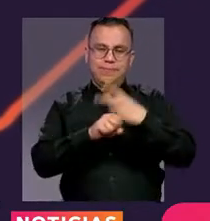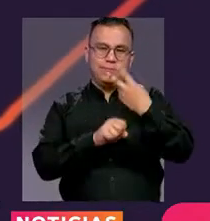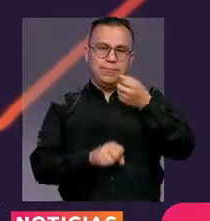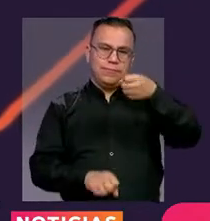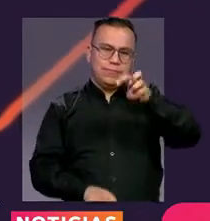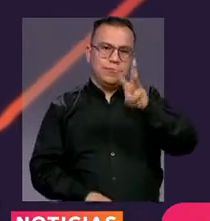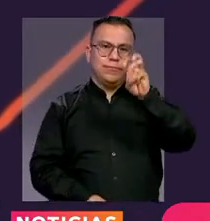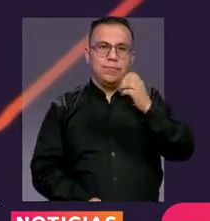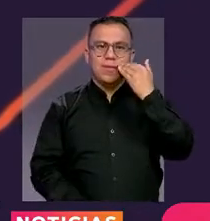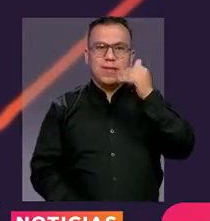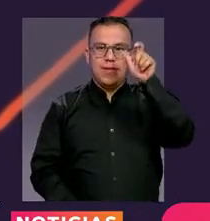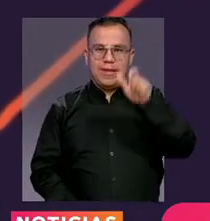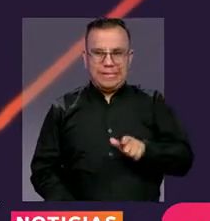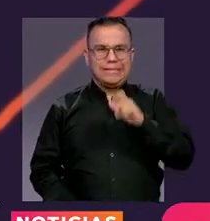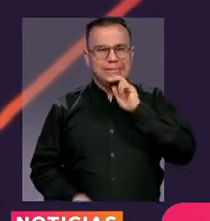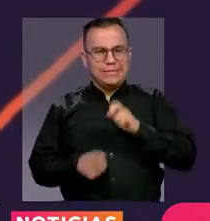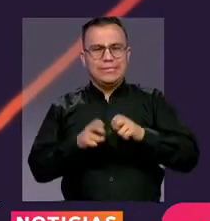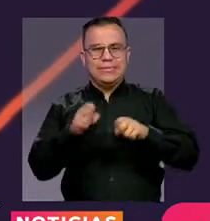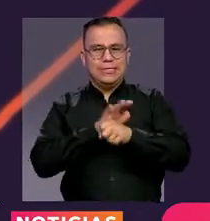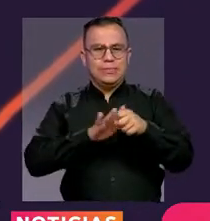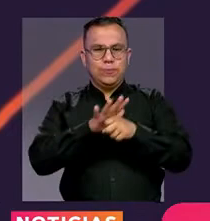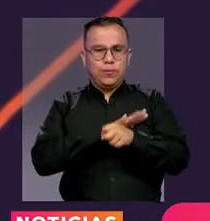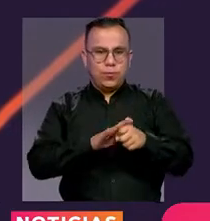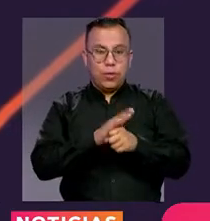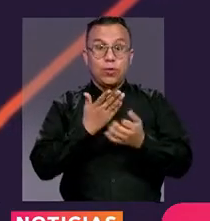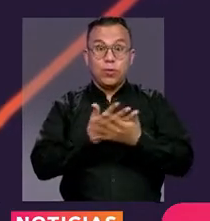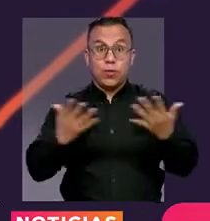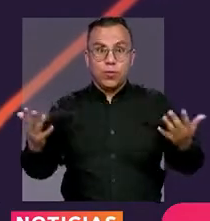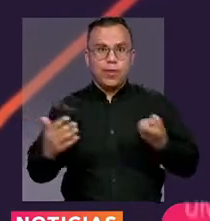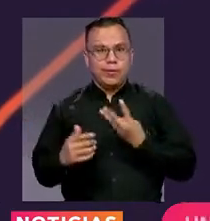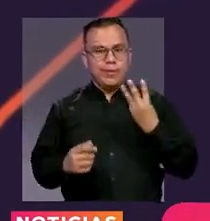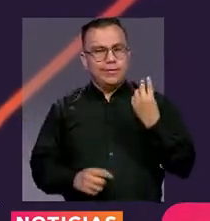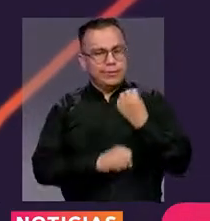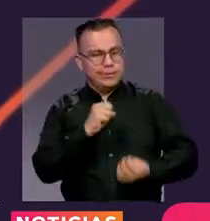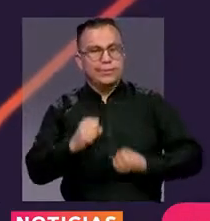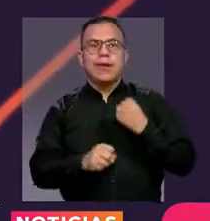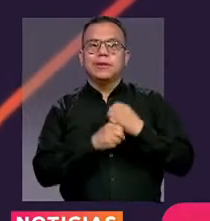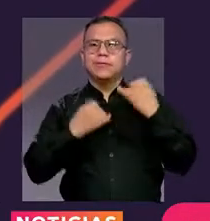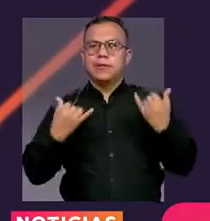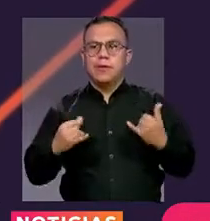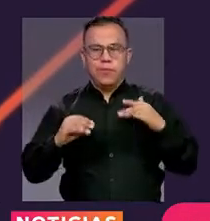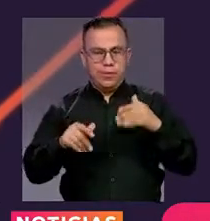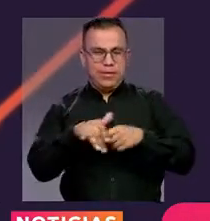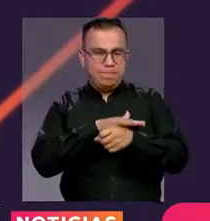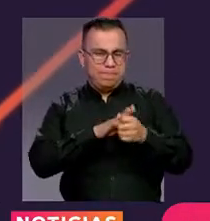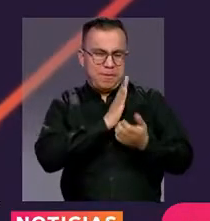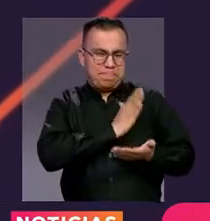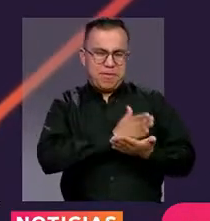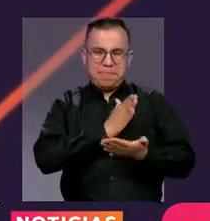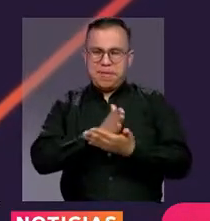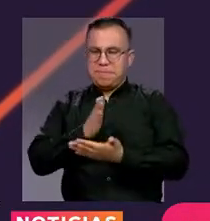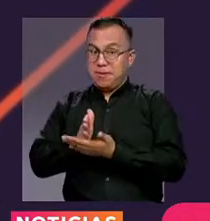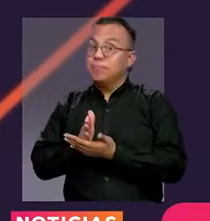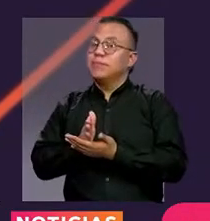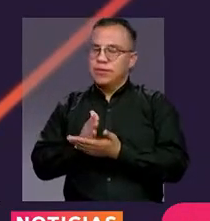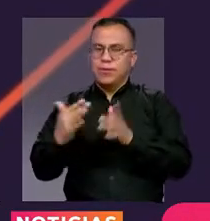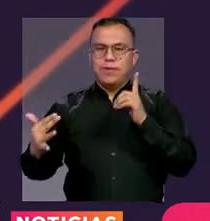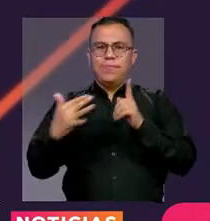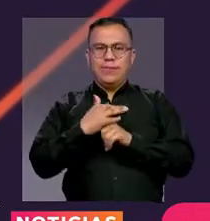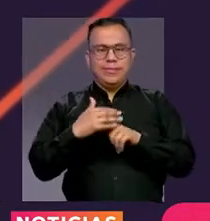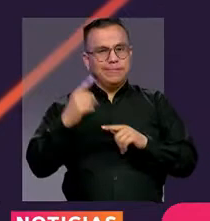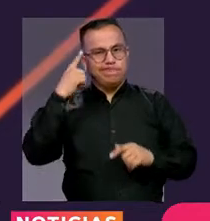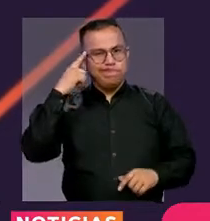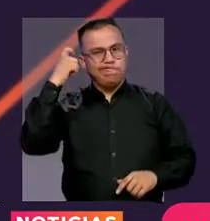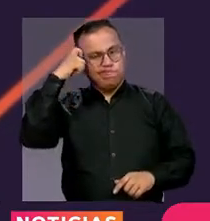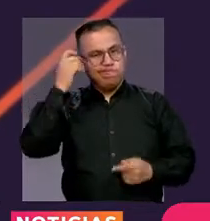la capitalina afrontó una compleja situación de salud los últimos 3 años, donde tuvo que superar varios momentos adversos y una lesión que ponía en